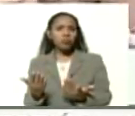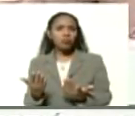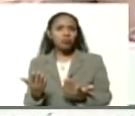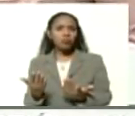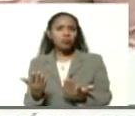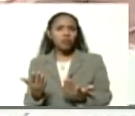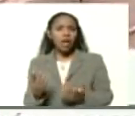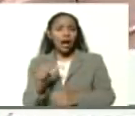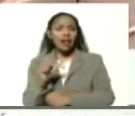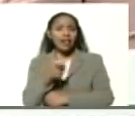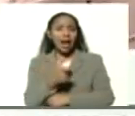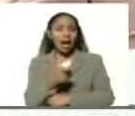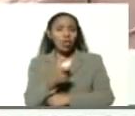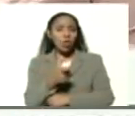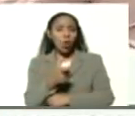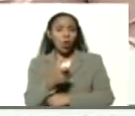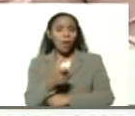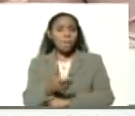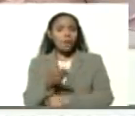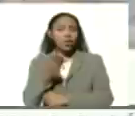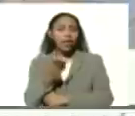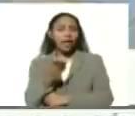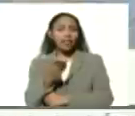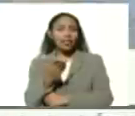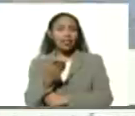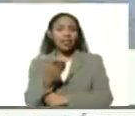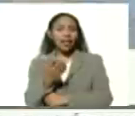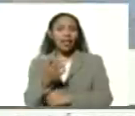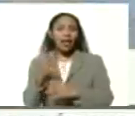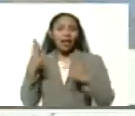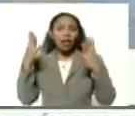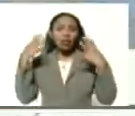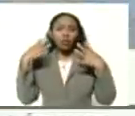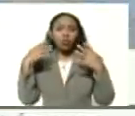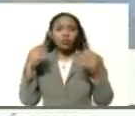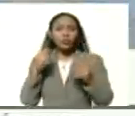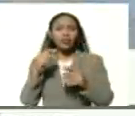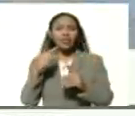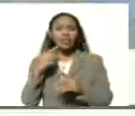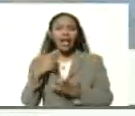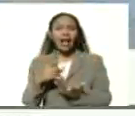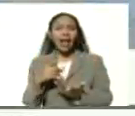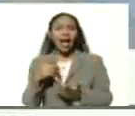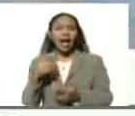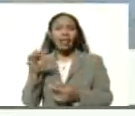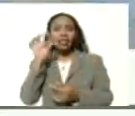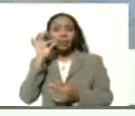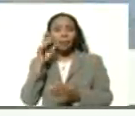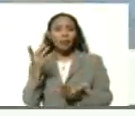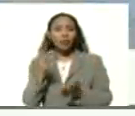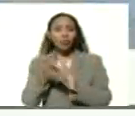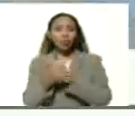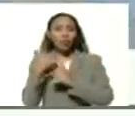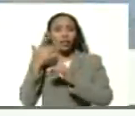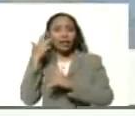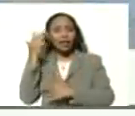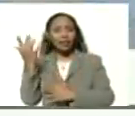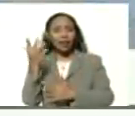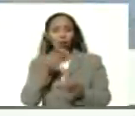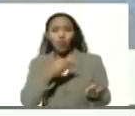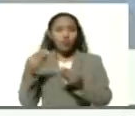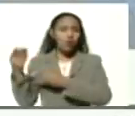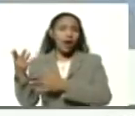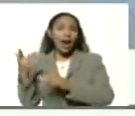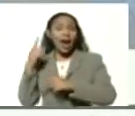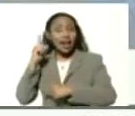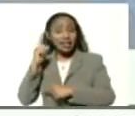los grados centígrados que se necesitan para la cadena de frío y de logística y distribución